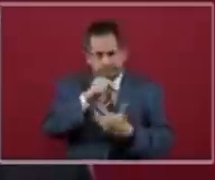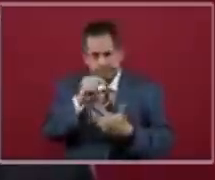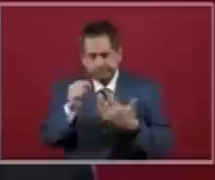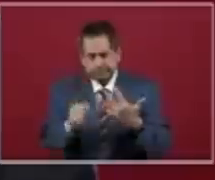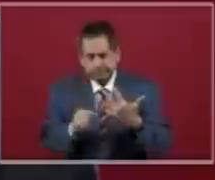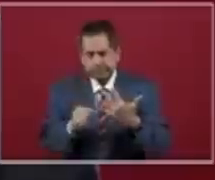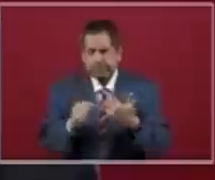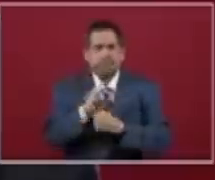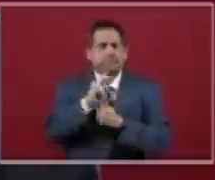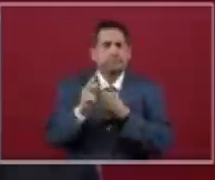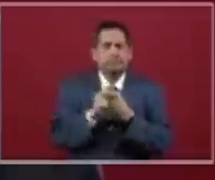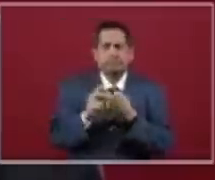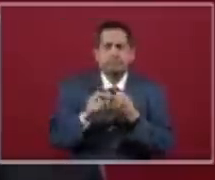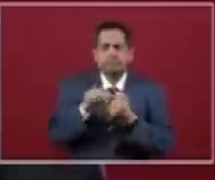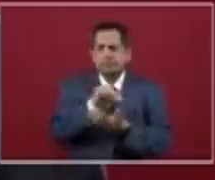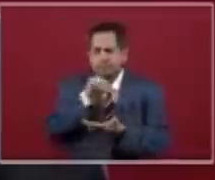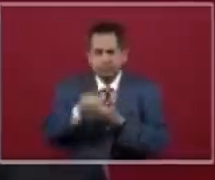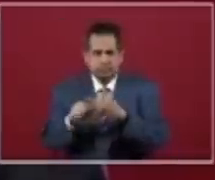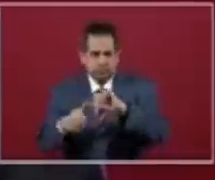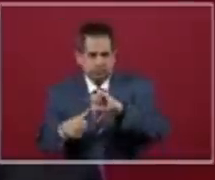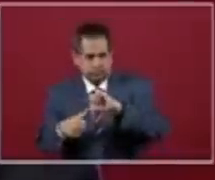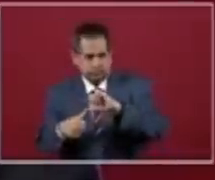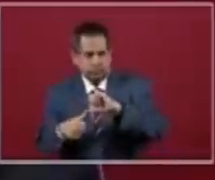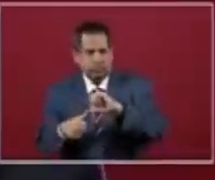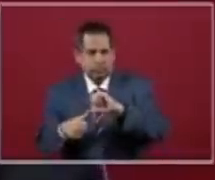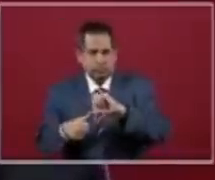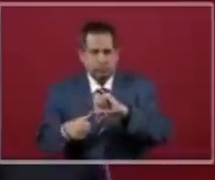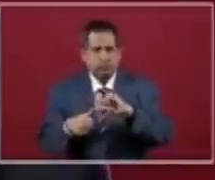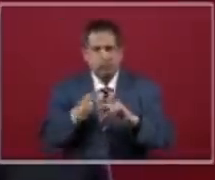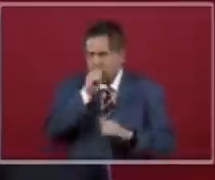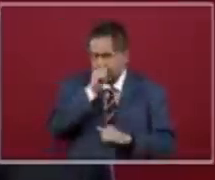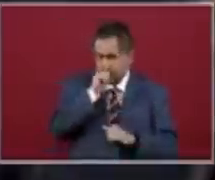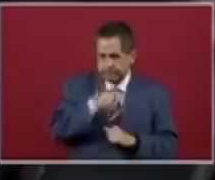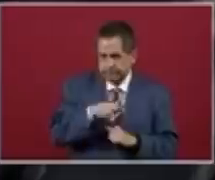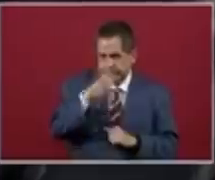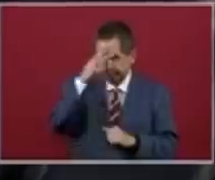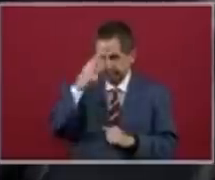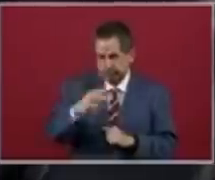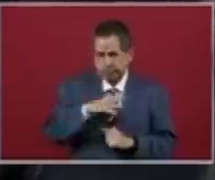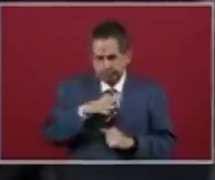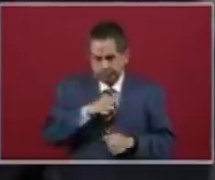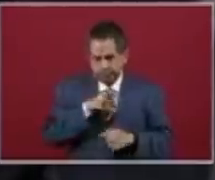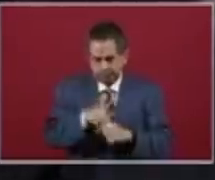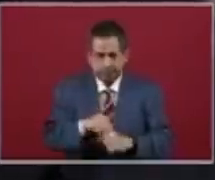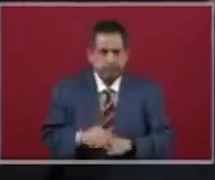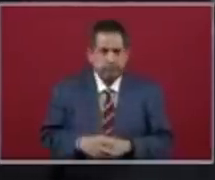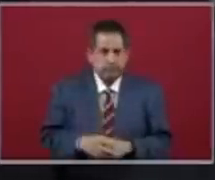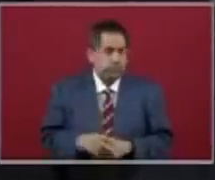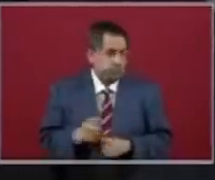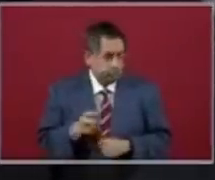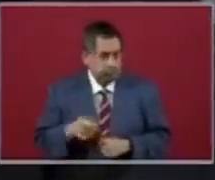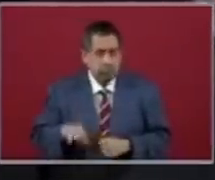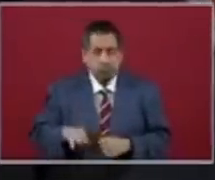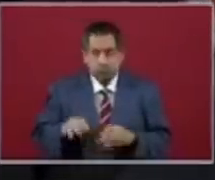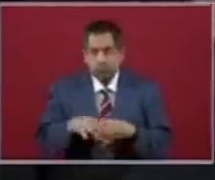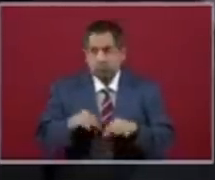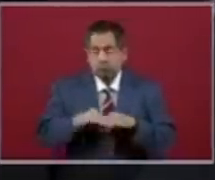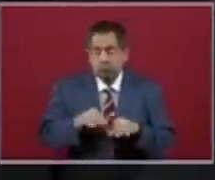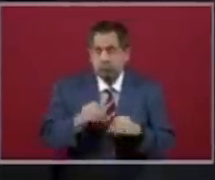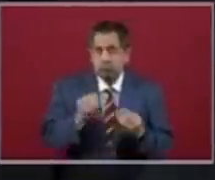a países de Centroamérica y a nuestro país. Eso nos importa